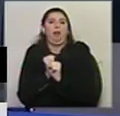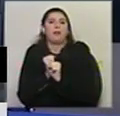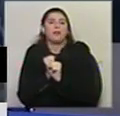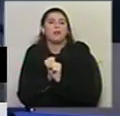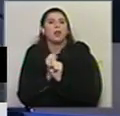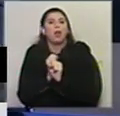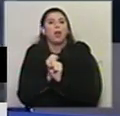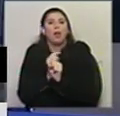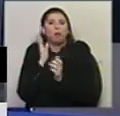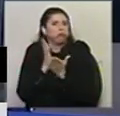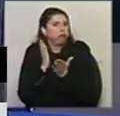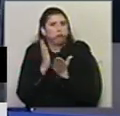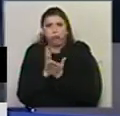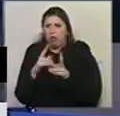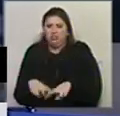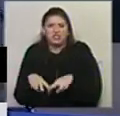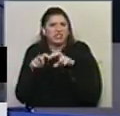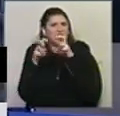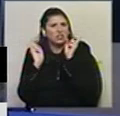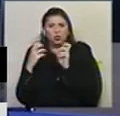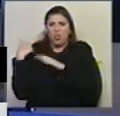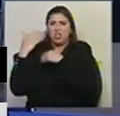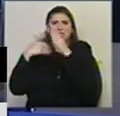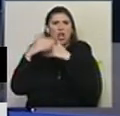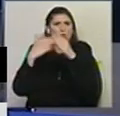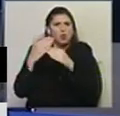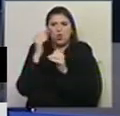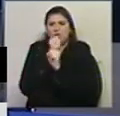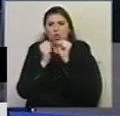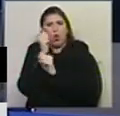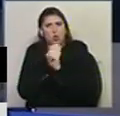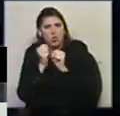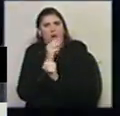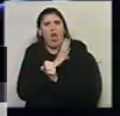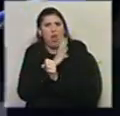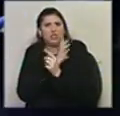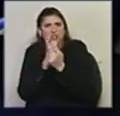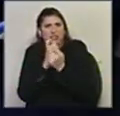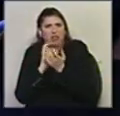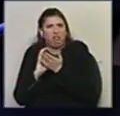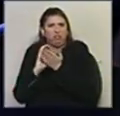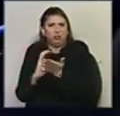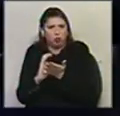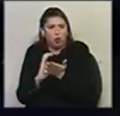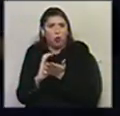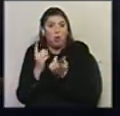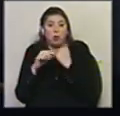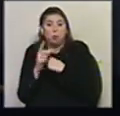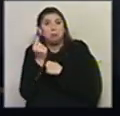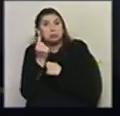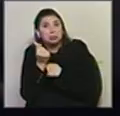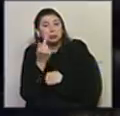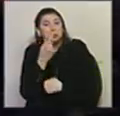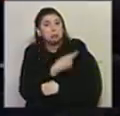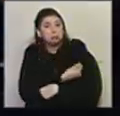gran investigación, exigen un gran desarrollo tecnológico, exigen inversión. Sin embargo, el precio de las vacunas se ha vuelto